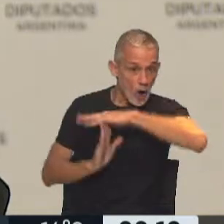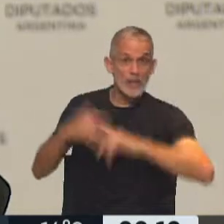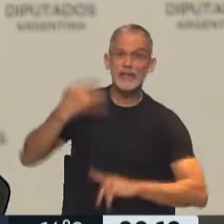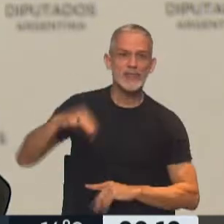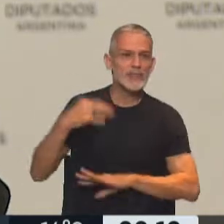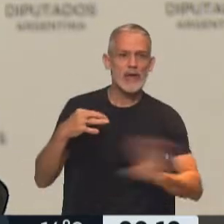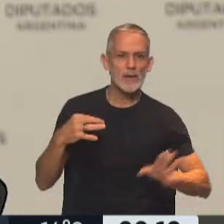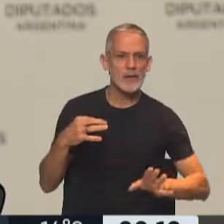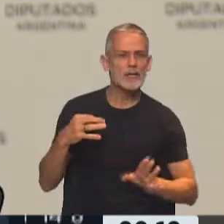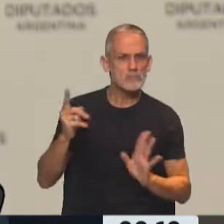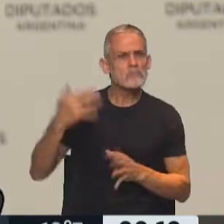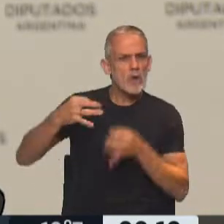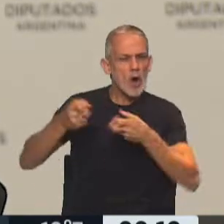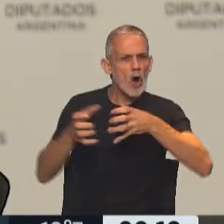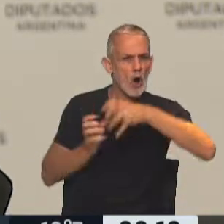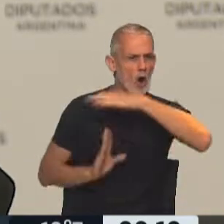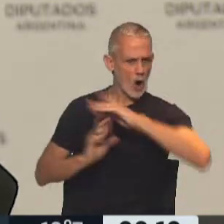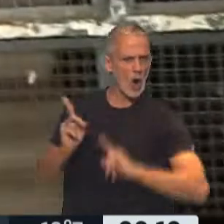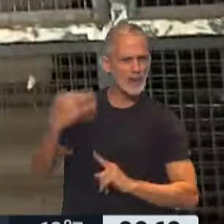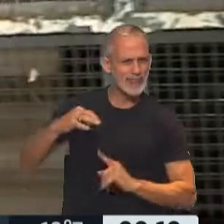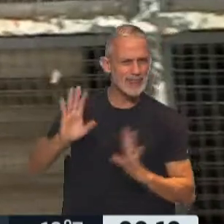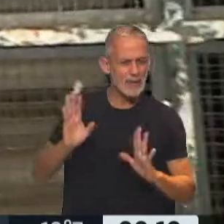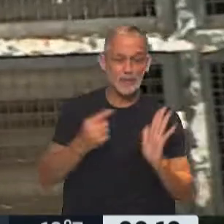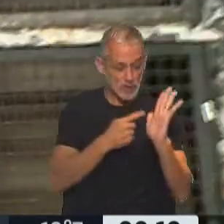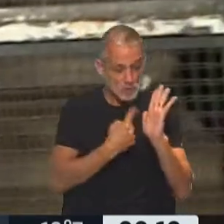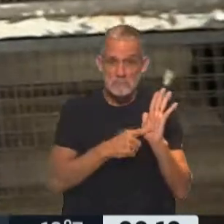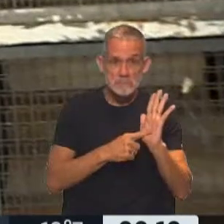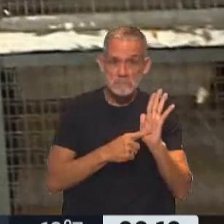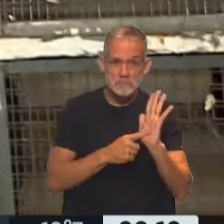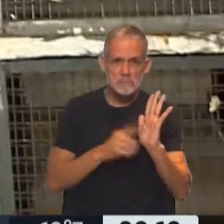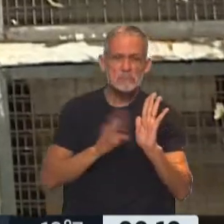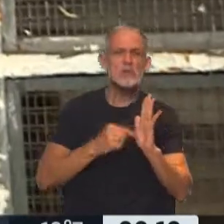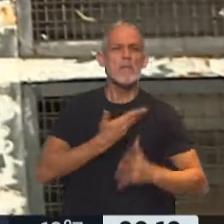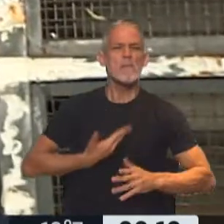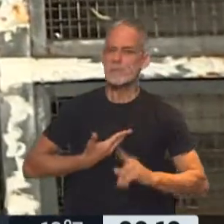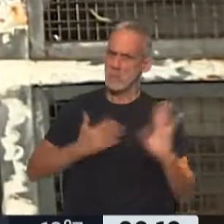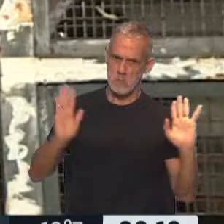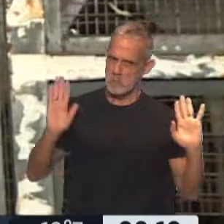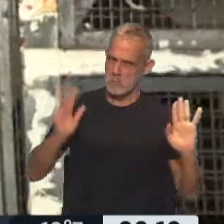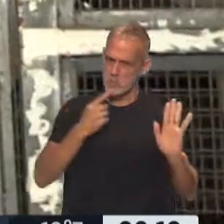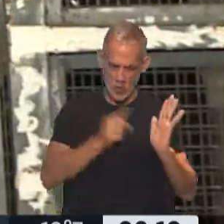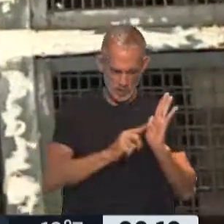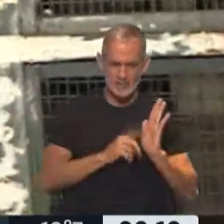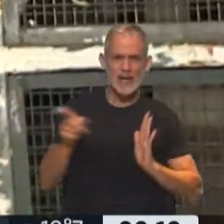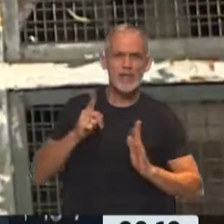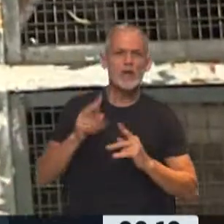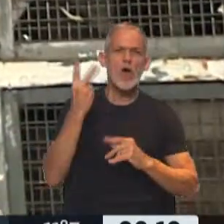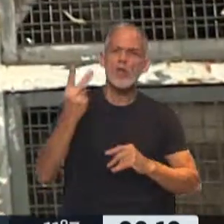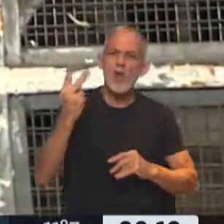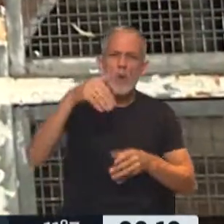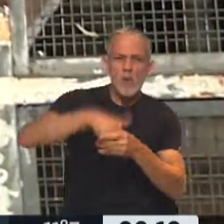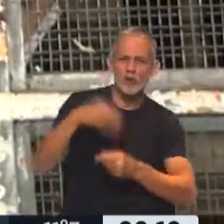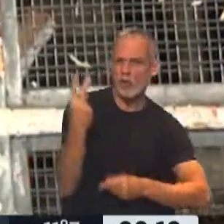habla de todas las instancias y la Corte es una instancia. No dice que la Corte tiene que presidir, no dice que la Corte tiene que tener doble